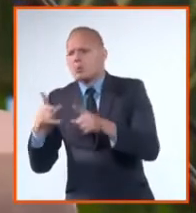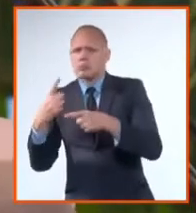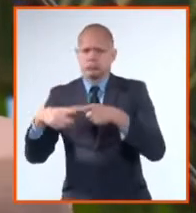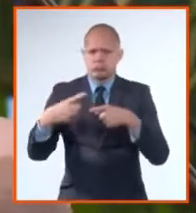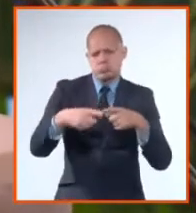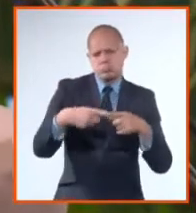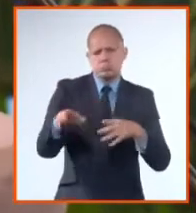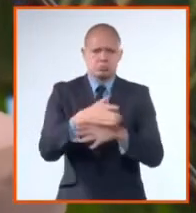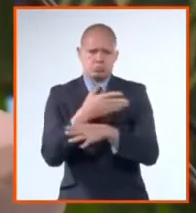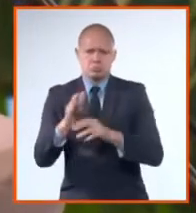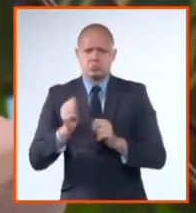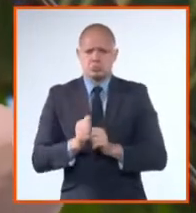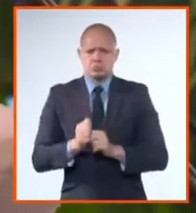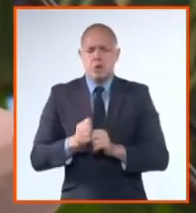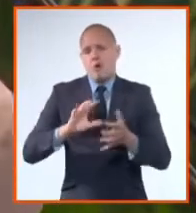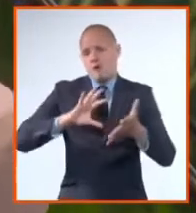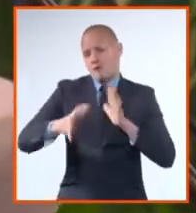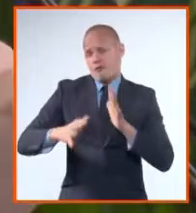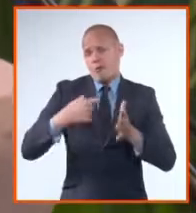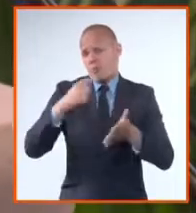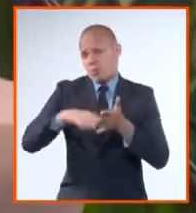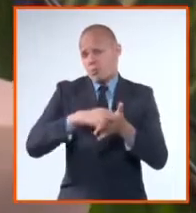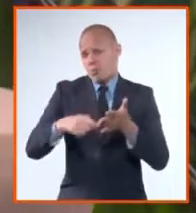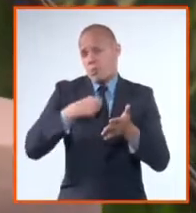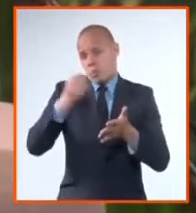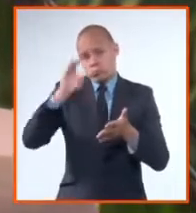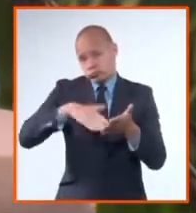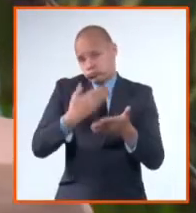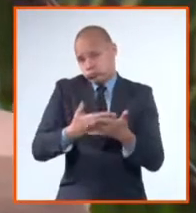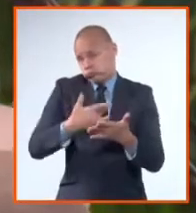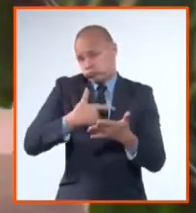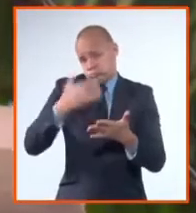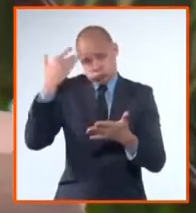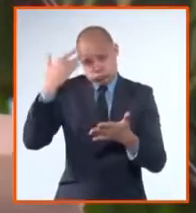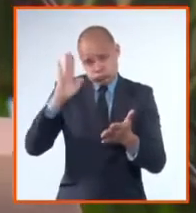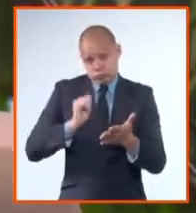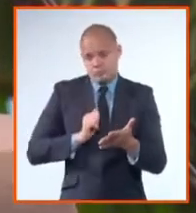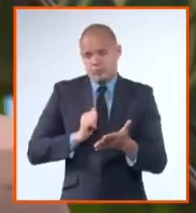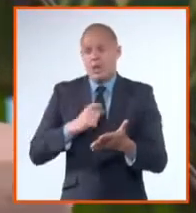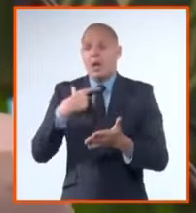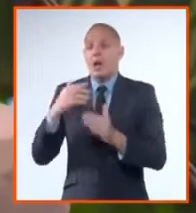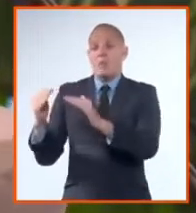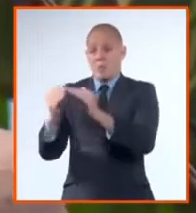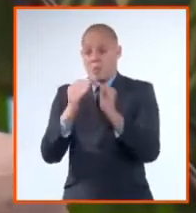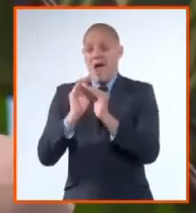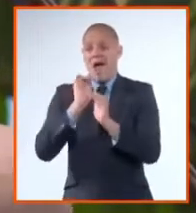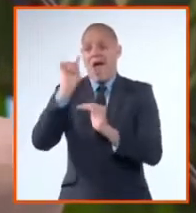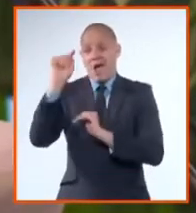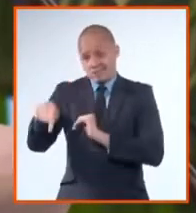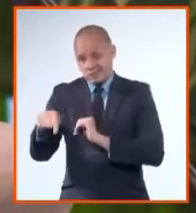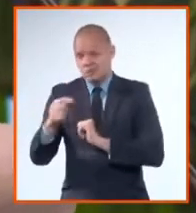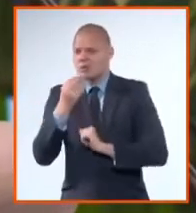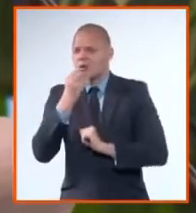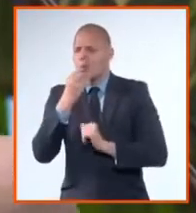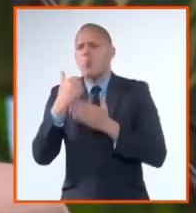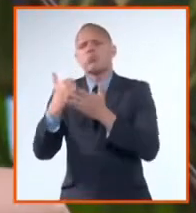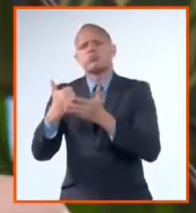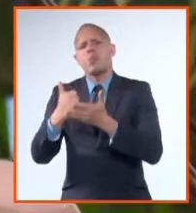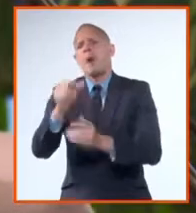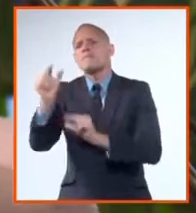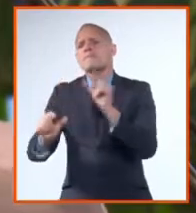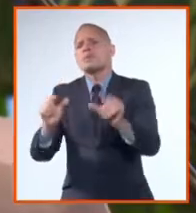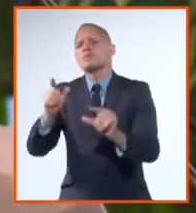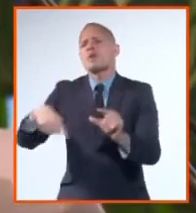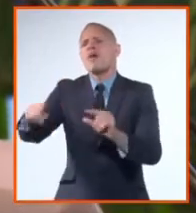desarrollarse desde mi punto de vista muy modesto. Creo que en los barrios se puede favorecer que sus habitantes